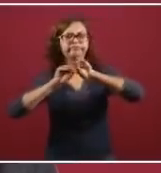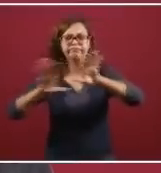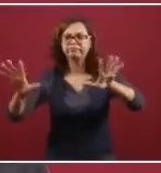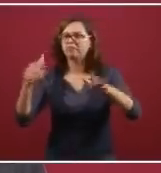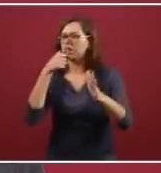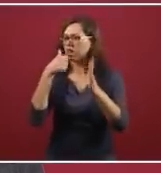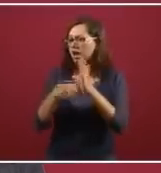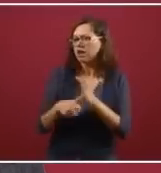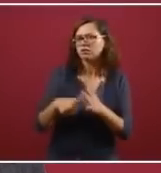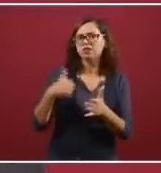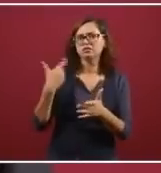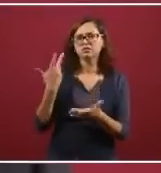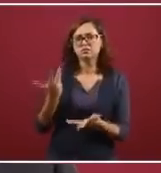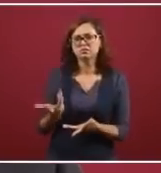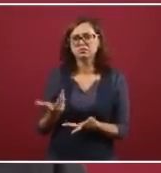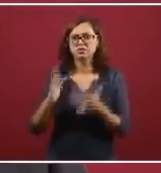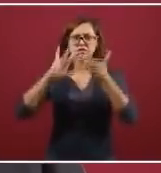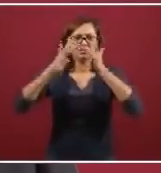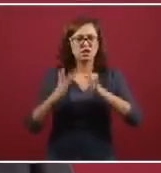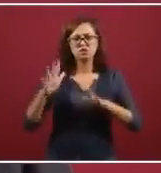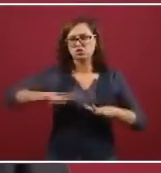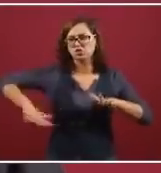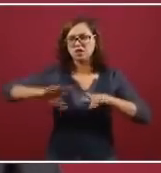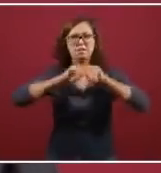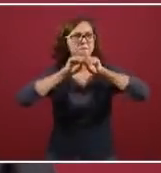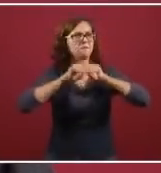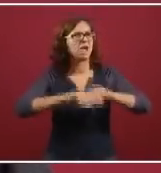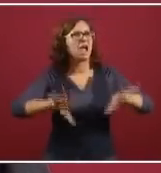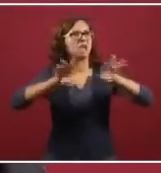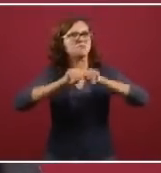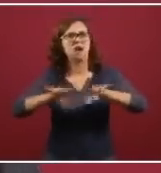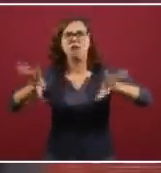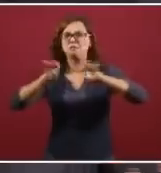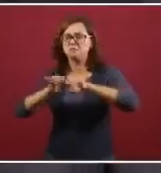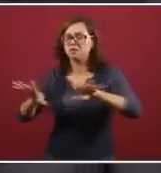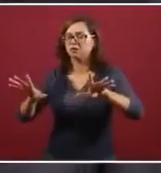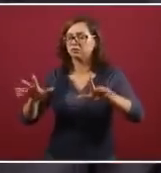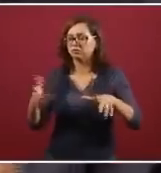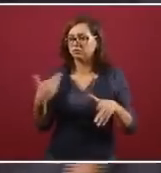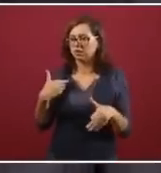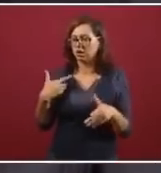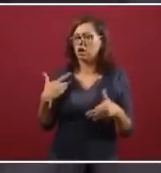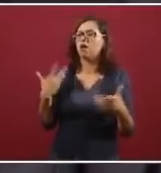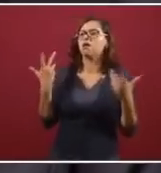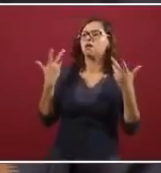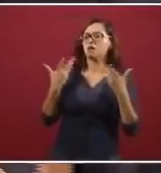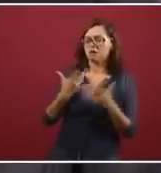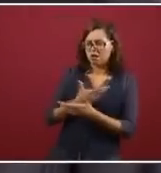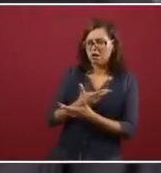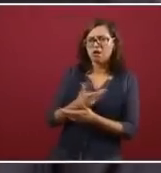manifiestos, en las redes sociales, pues entonces